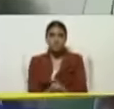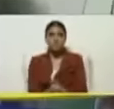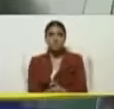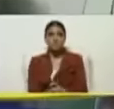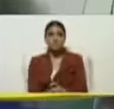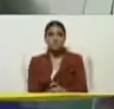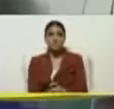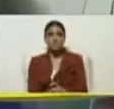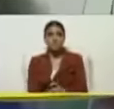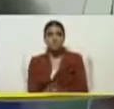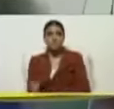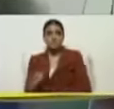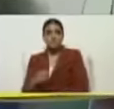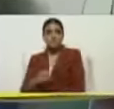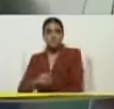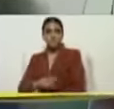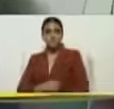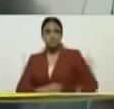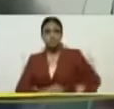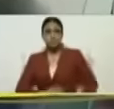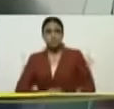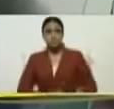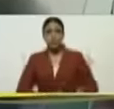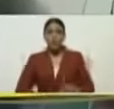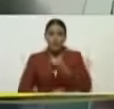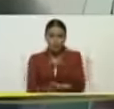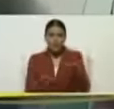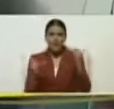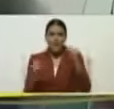Se puede. ¿Ustedes tienen cuenta de Facebook?